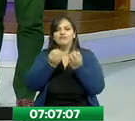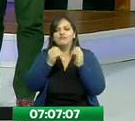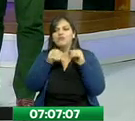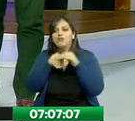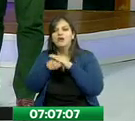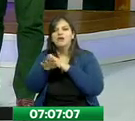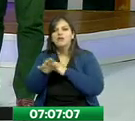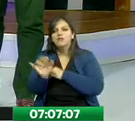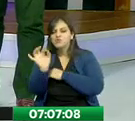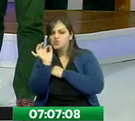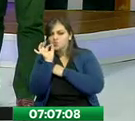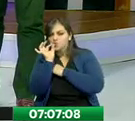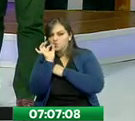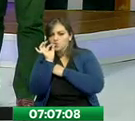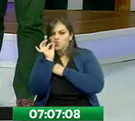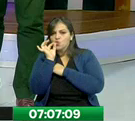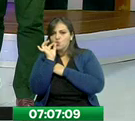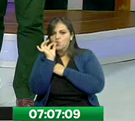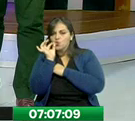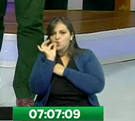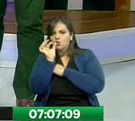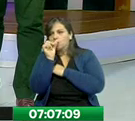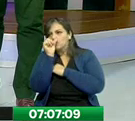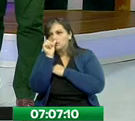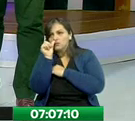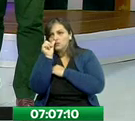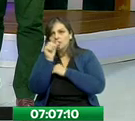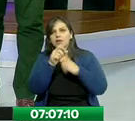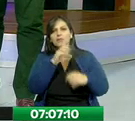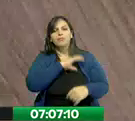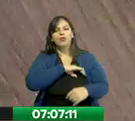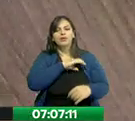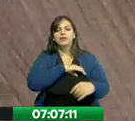el operativo fueron detenidas varias personas.